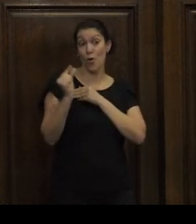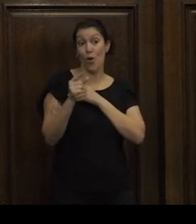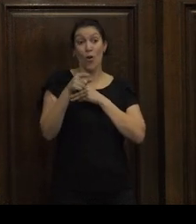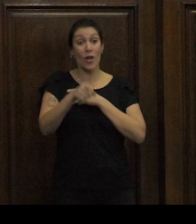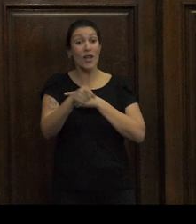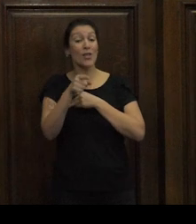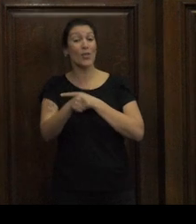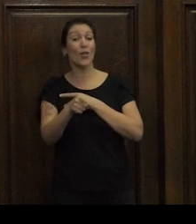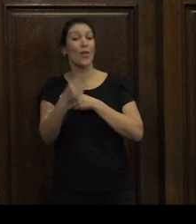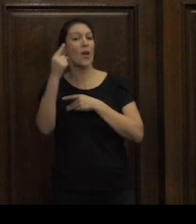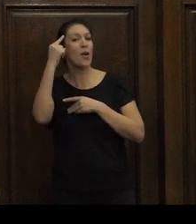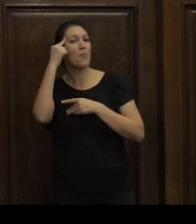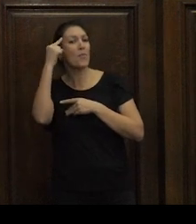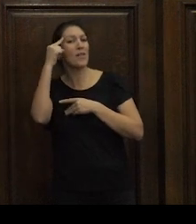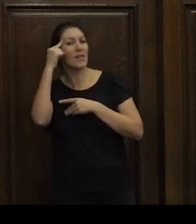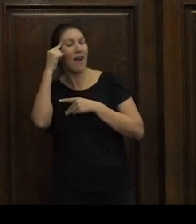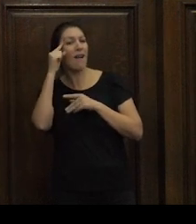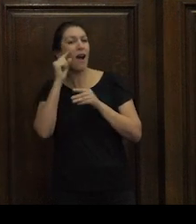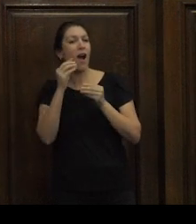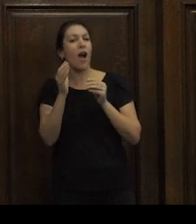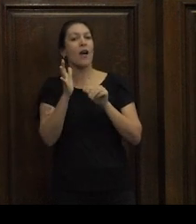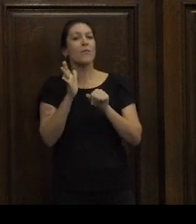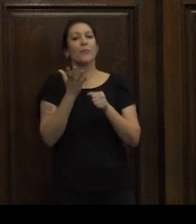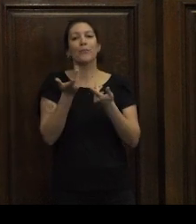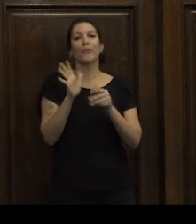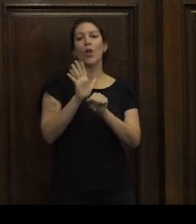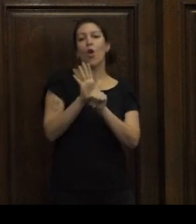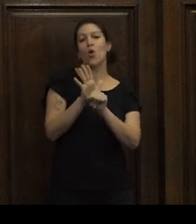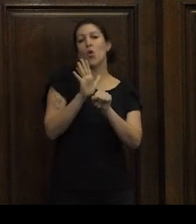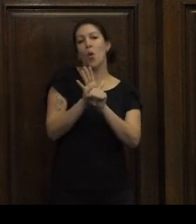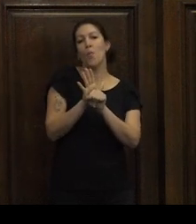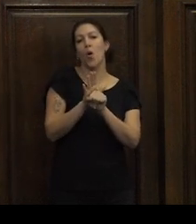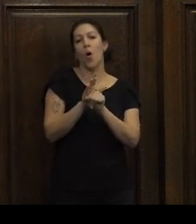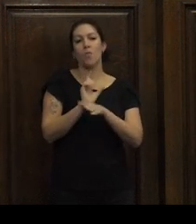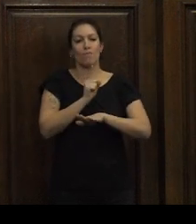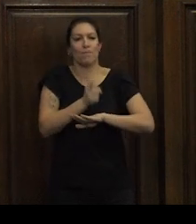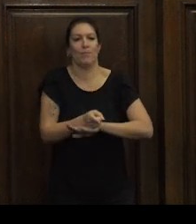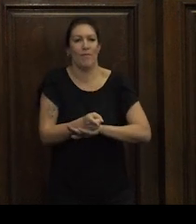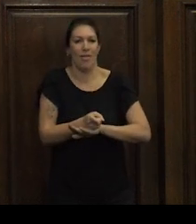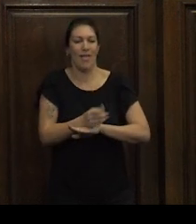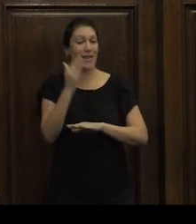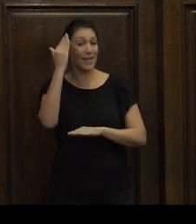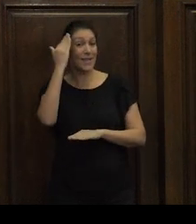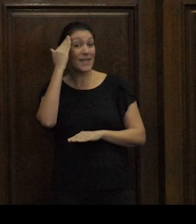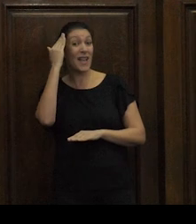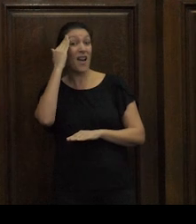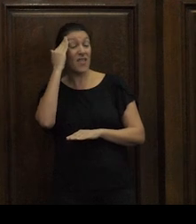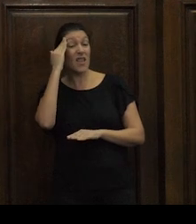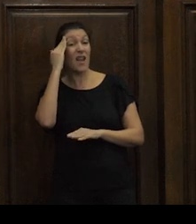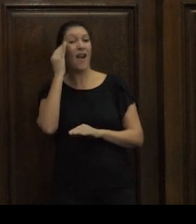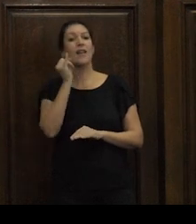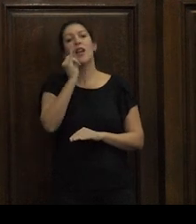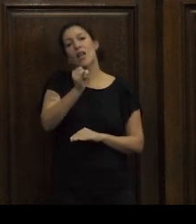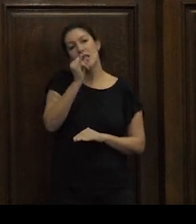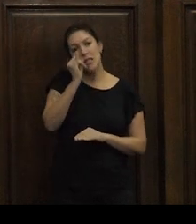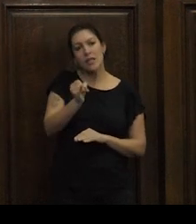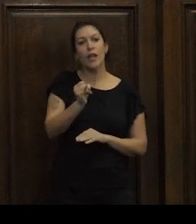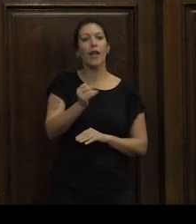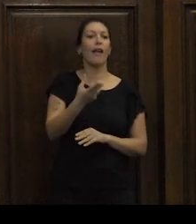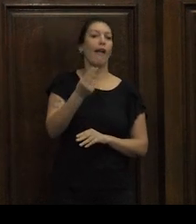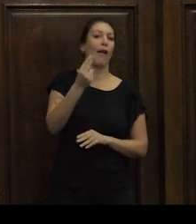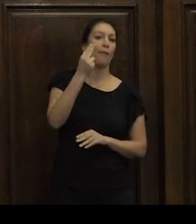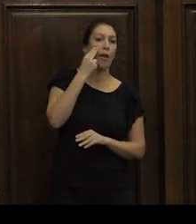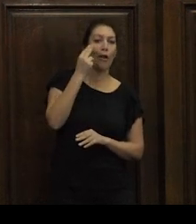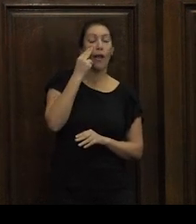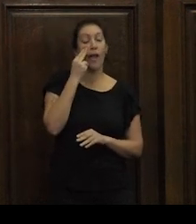su legitimidad se consideraba consensual o hegemónica. O sea, se sabía que era lenta, que tenía